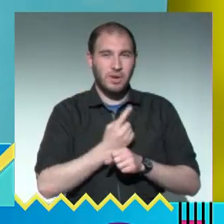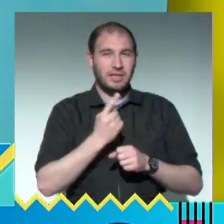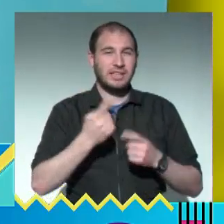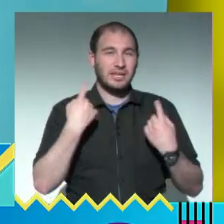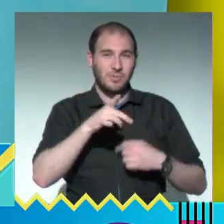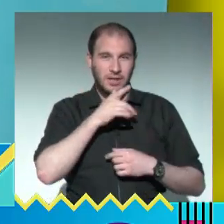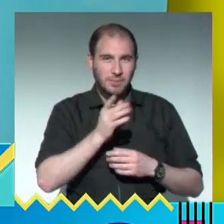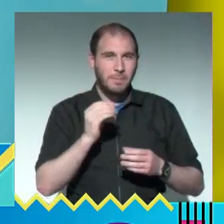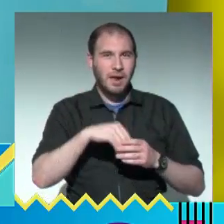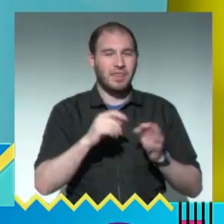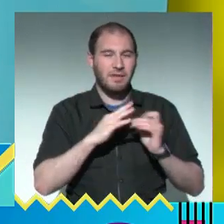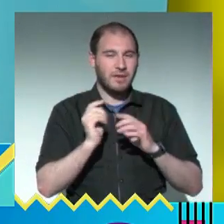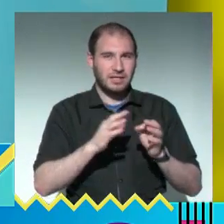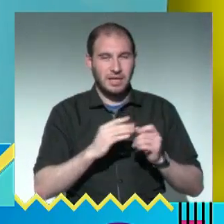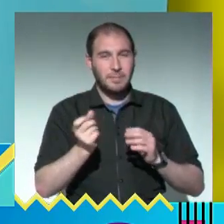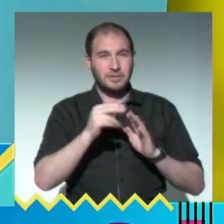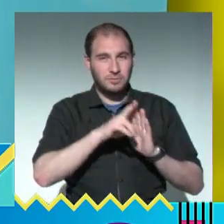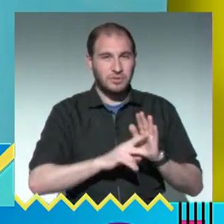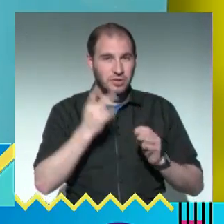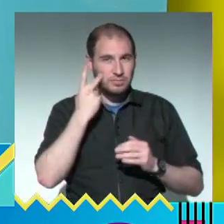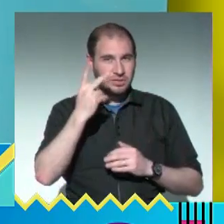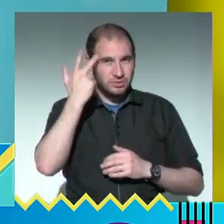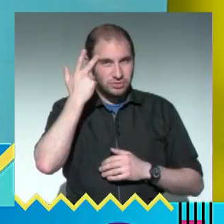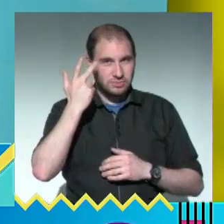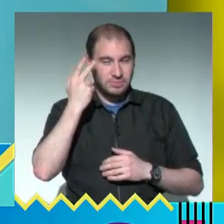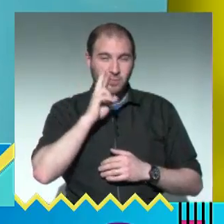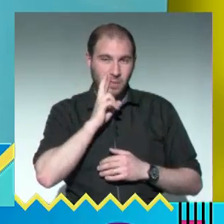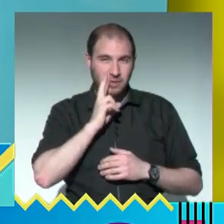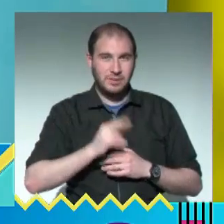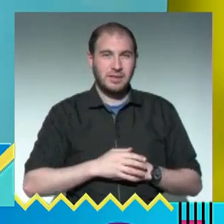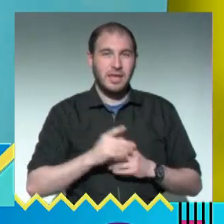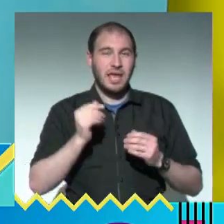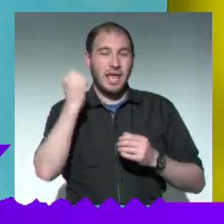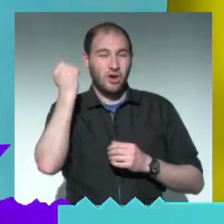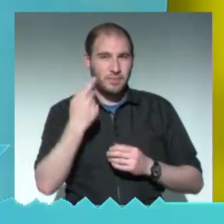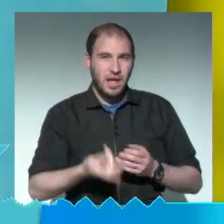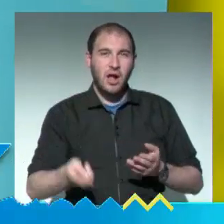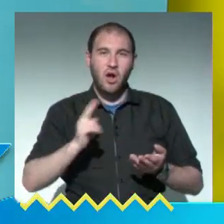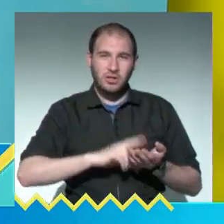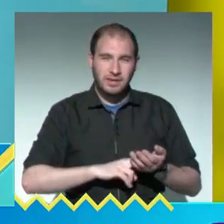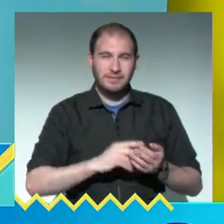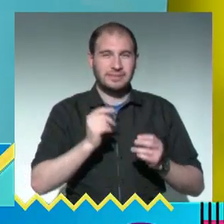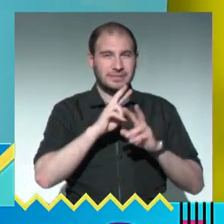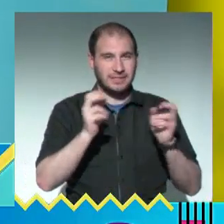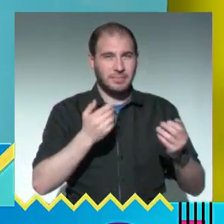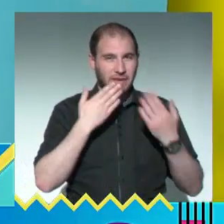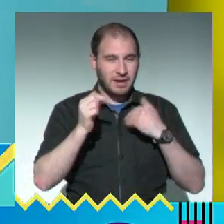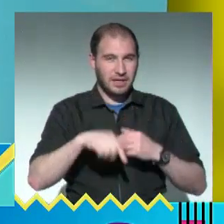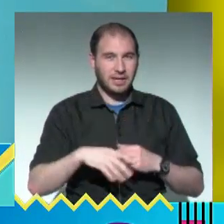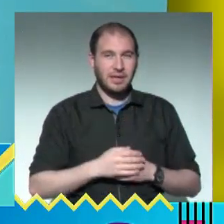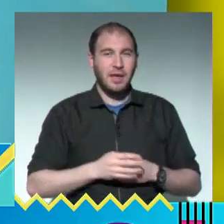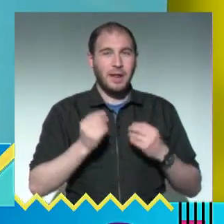Parecidos se suma al debate por el presupuesto 2019. ¿Sí? La economía vuelve a estar presente en nuestro programa